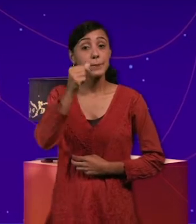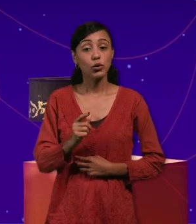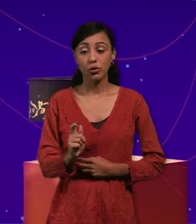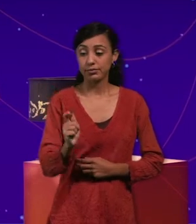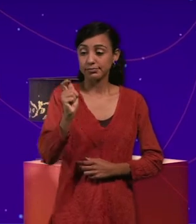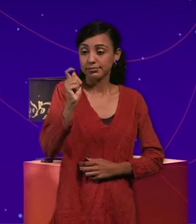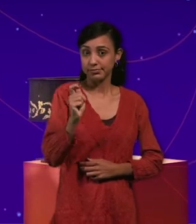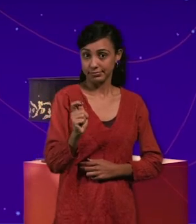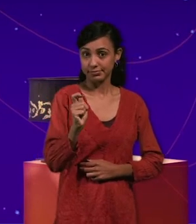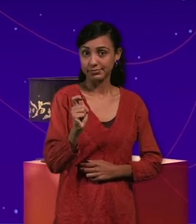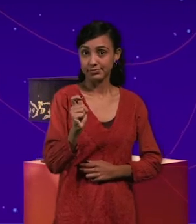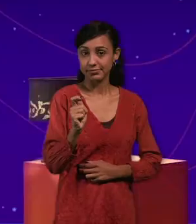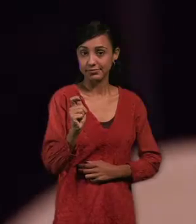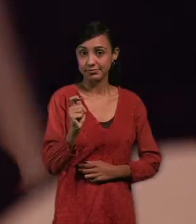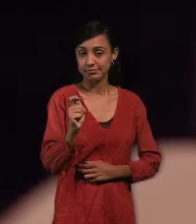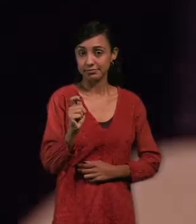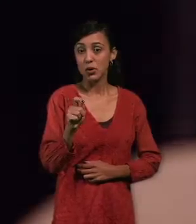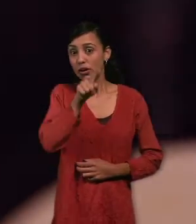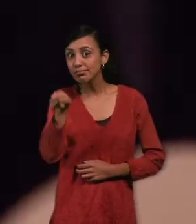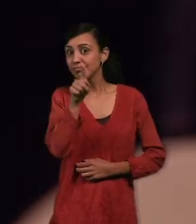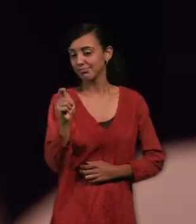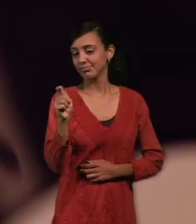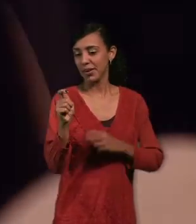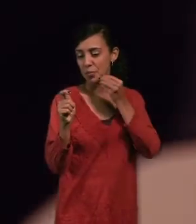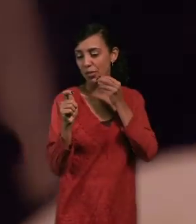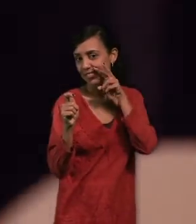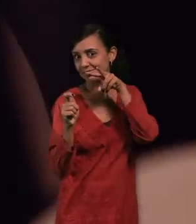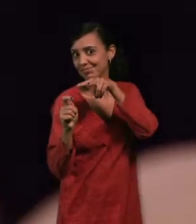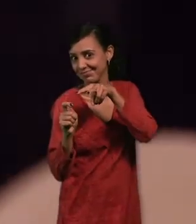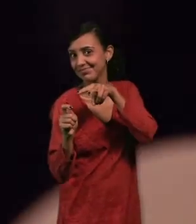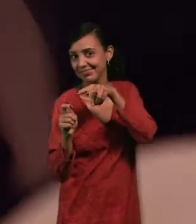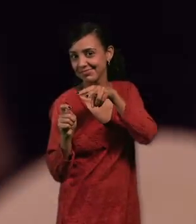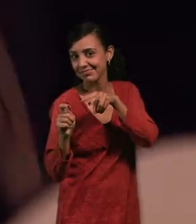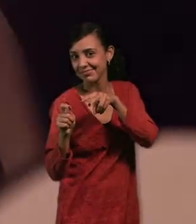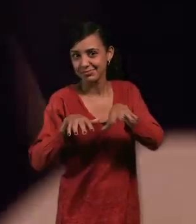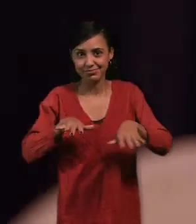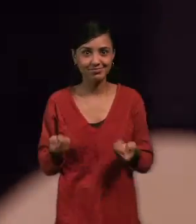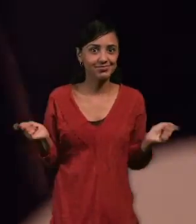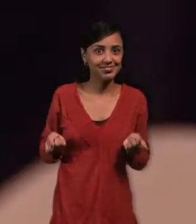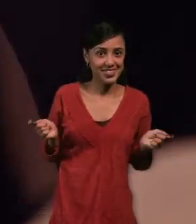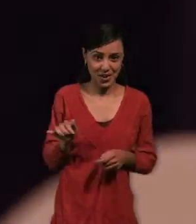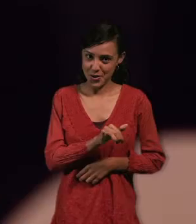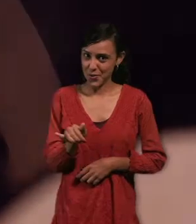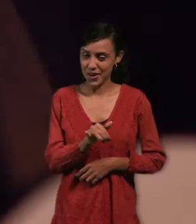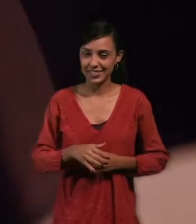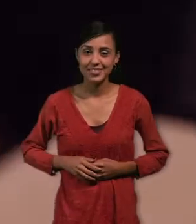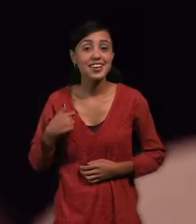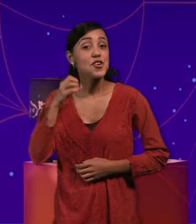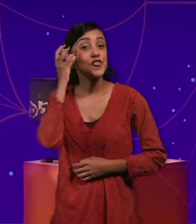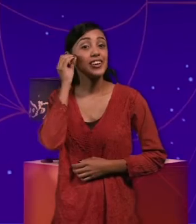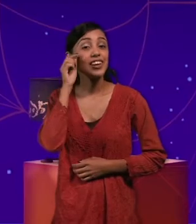instrumento, le daba vueltas y podía ver el salto. Este instrumento